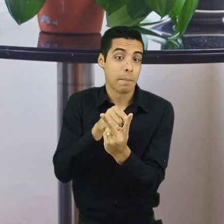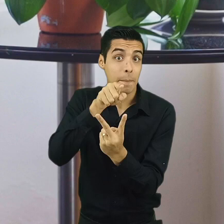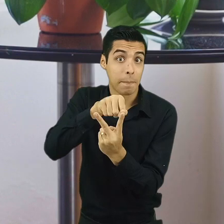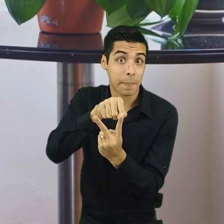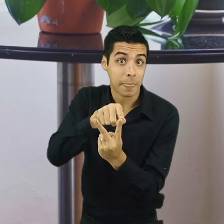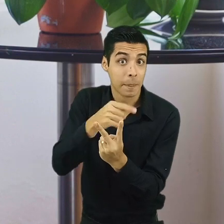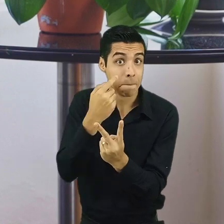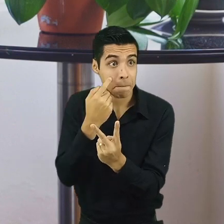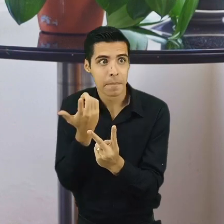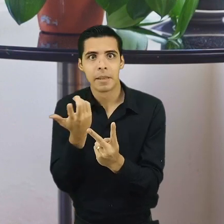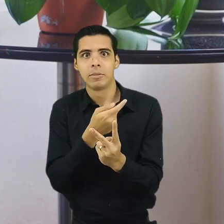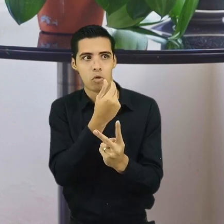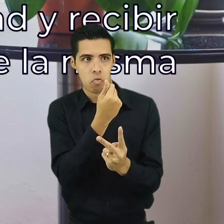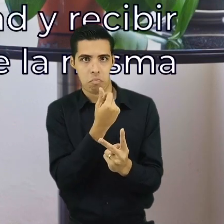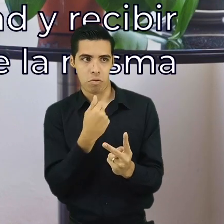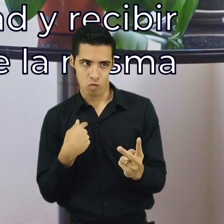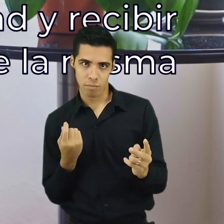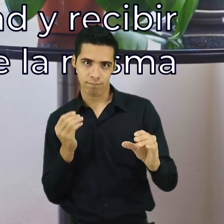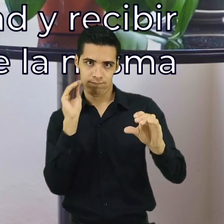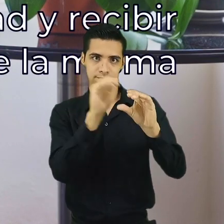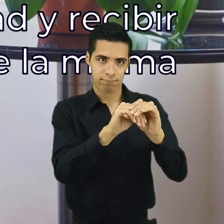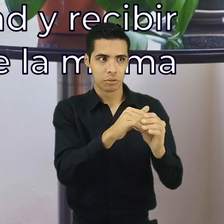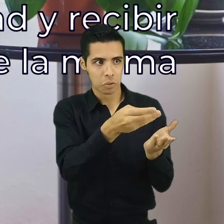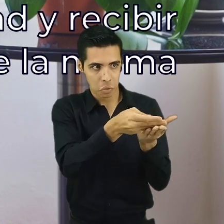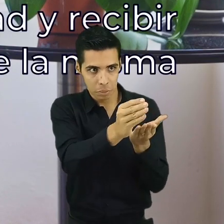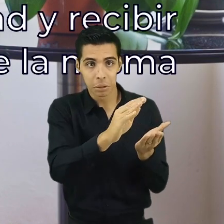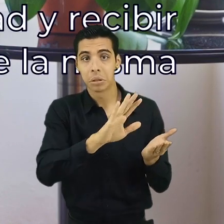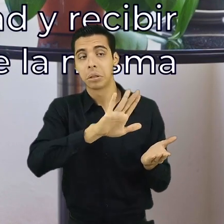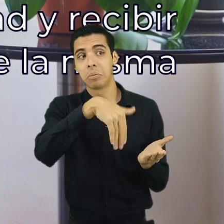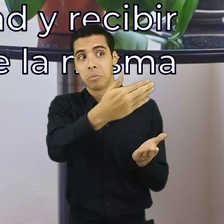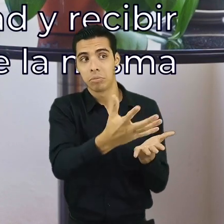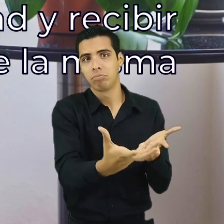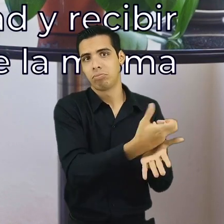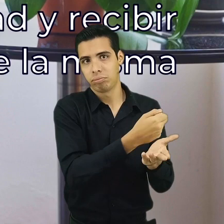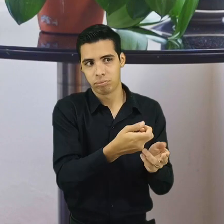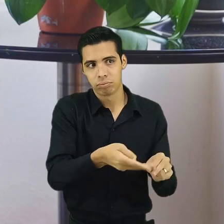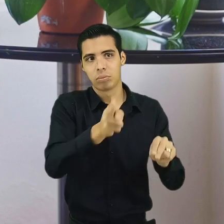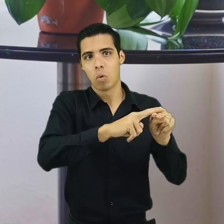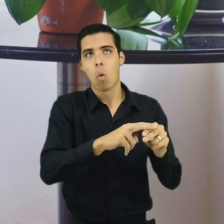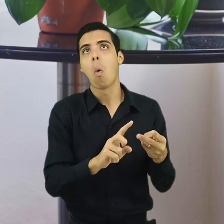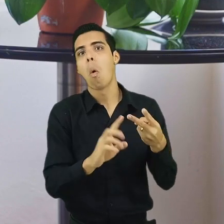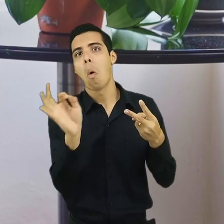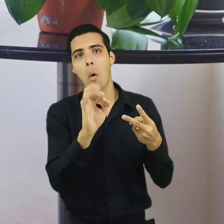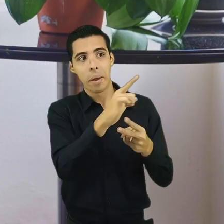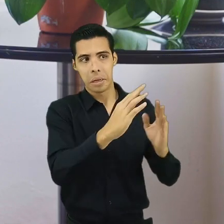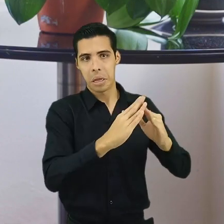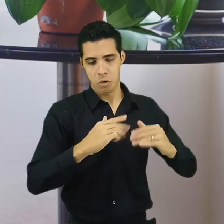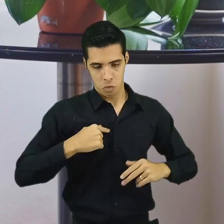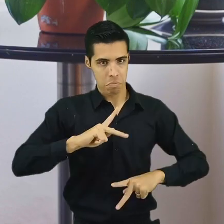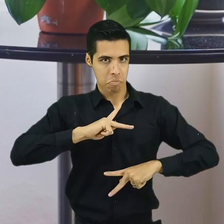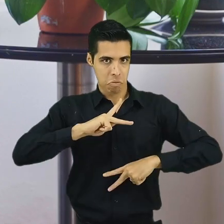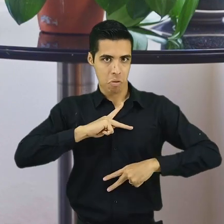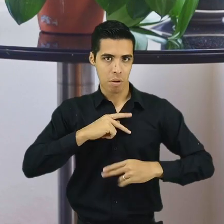inversión en capital, se basa en destinar el dinero directamente a una propiedad y recibir una parte de la misma, en cuyo caso, por lo general, se